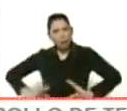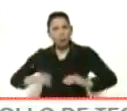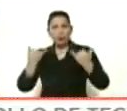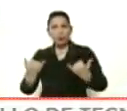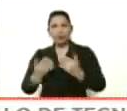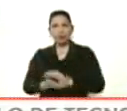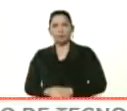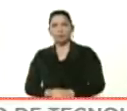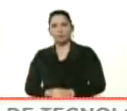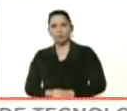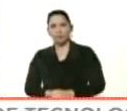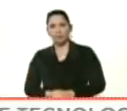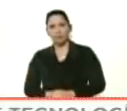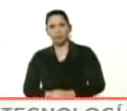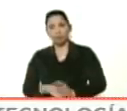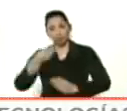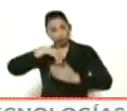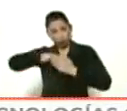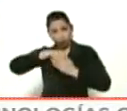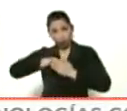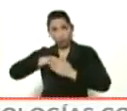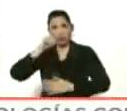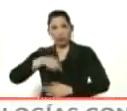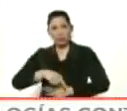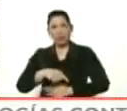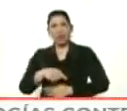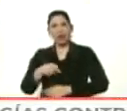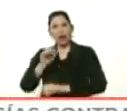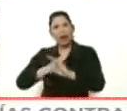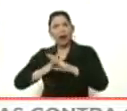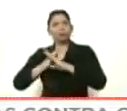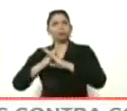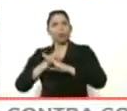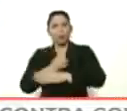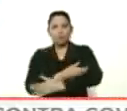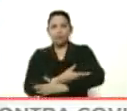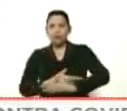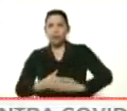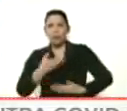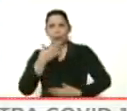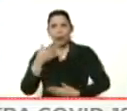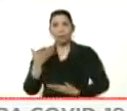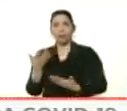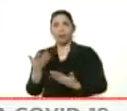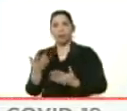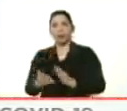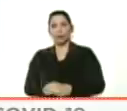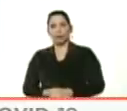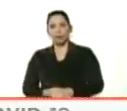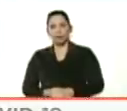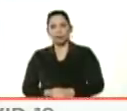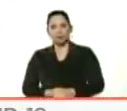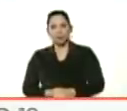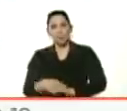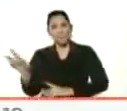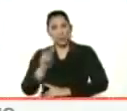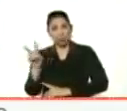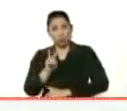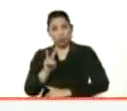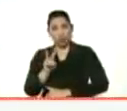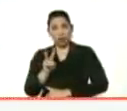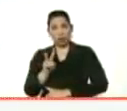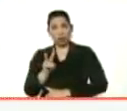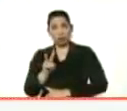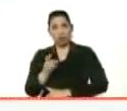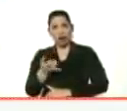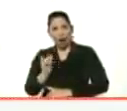terapias inmunológicas, la anticoagulación, cuando se empezó a notar que podía afectar la cascada de la coagulación. Es decir, Venezuela